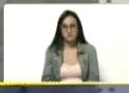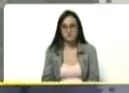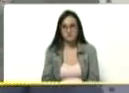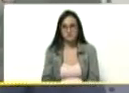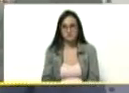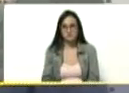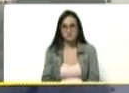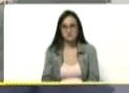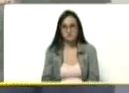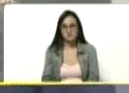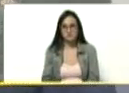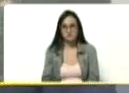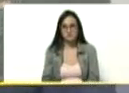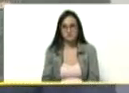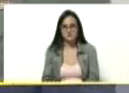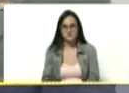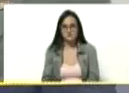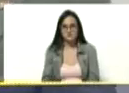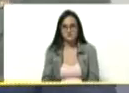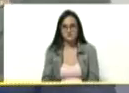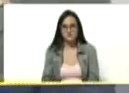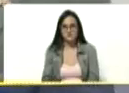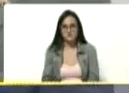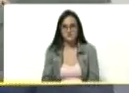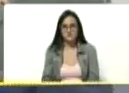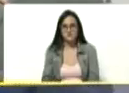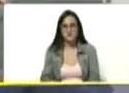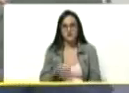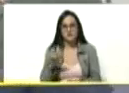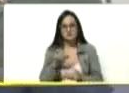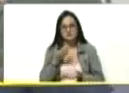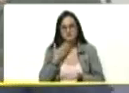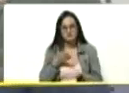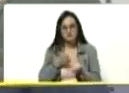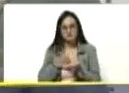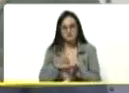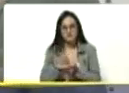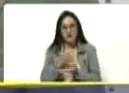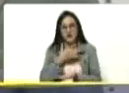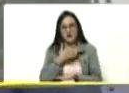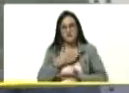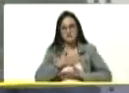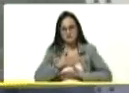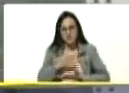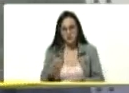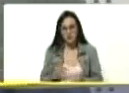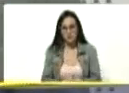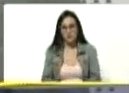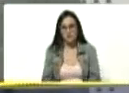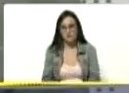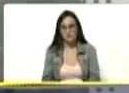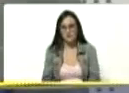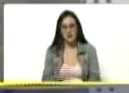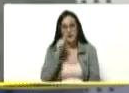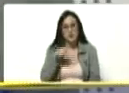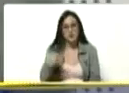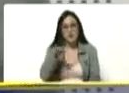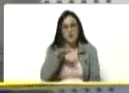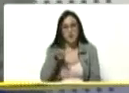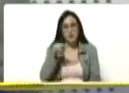I must express my sincere gratitude. Debo expresar mi sincera gratitud to the people of Cuba, al pueblo de